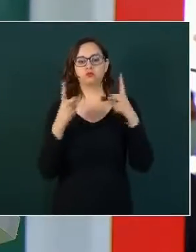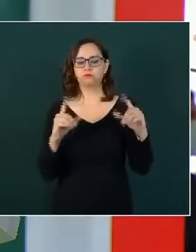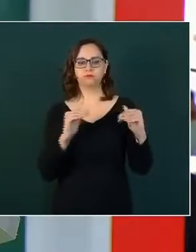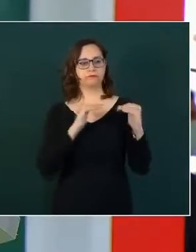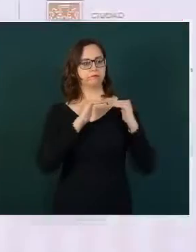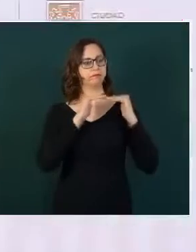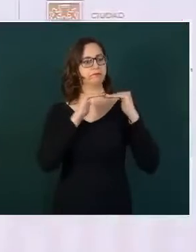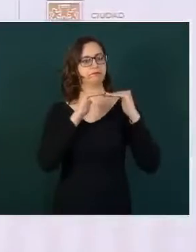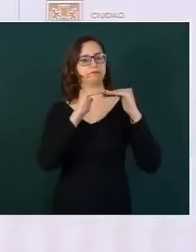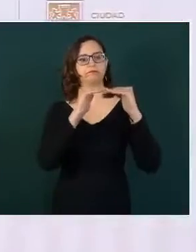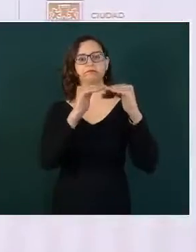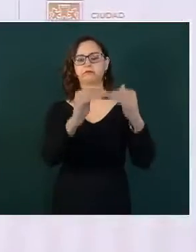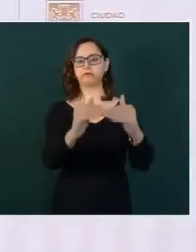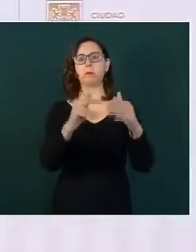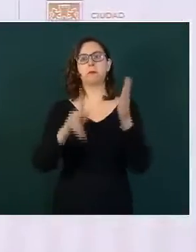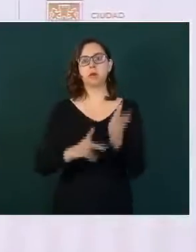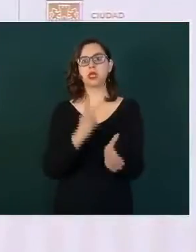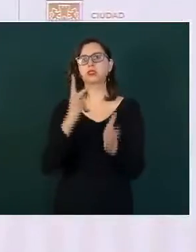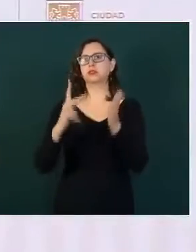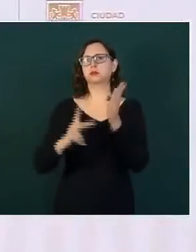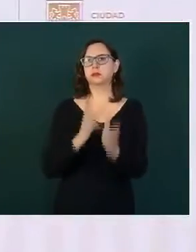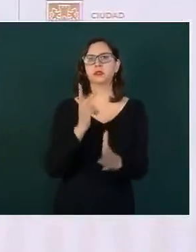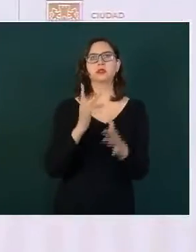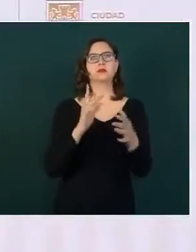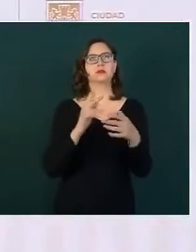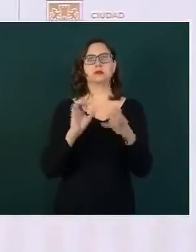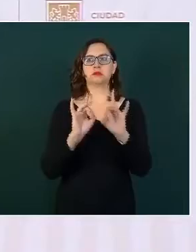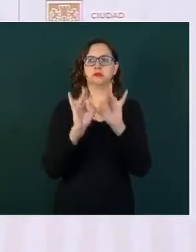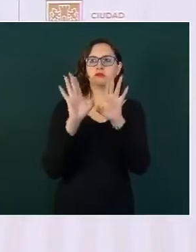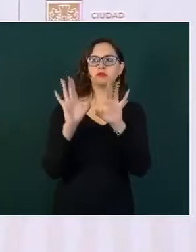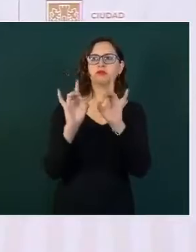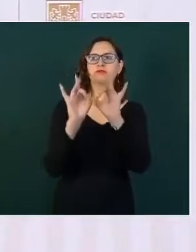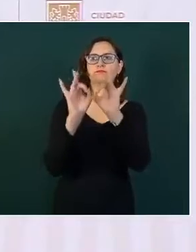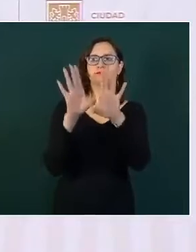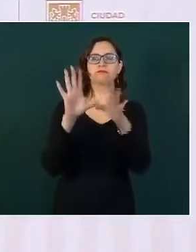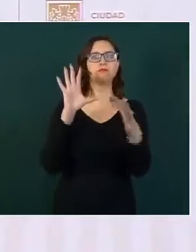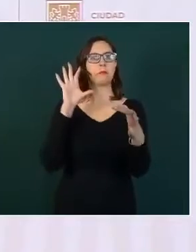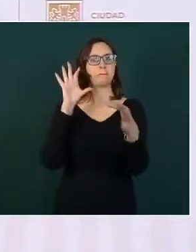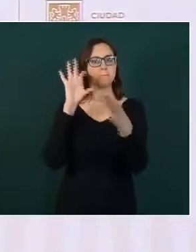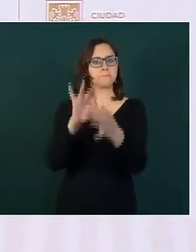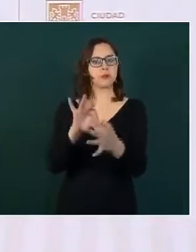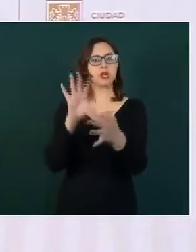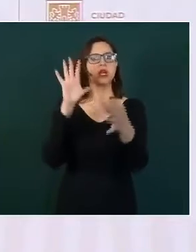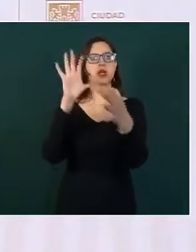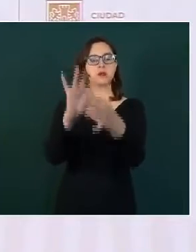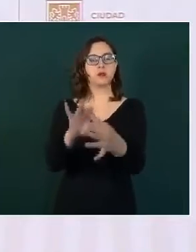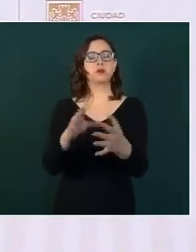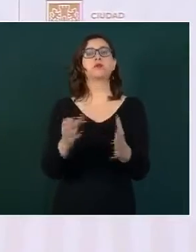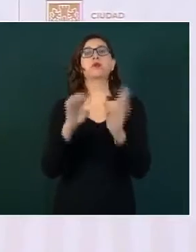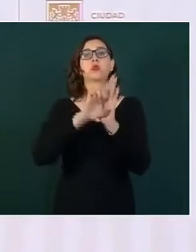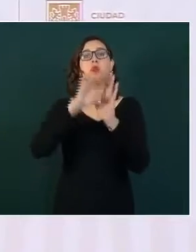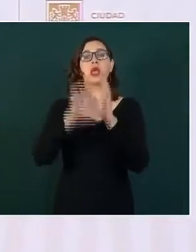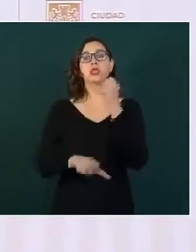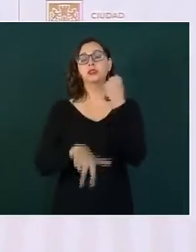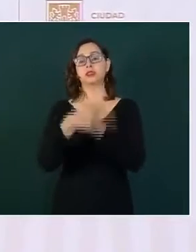necesidades que se han presentado a través de la historia. Como ejemplo, el 13 de noviembre